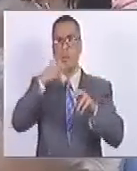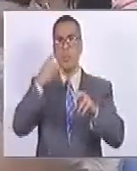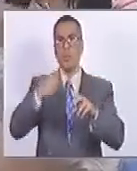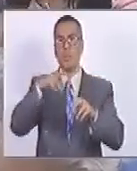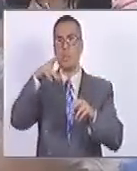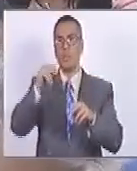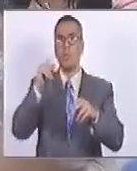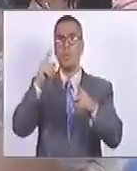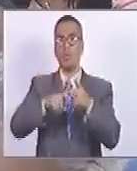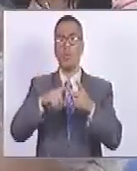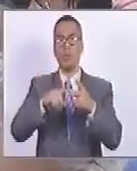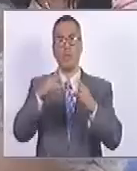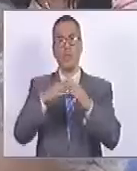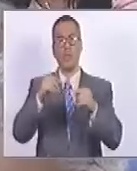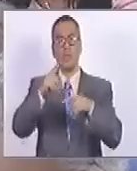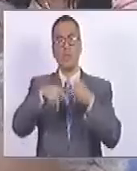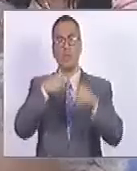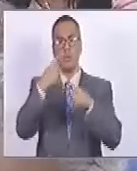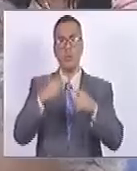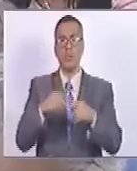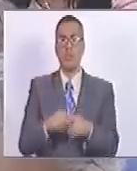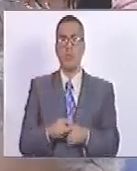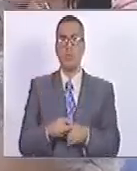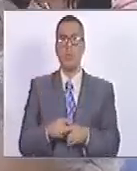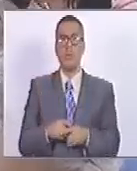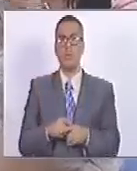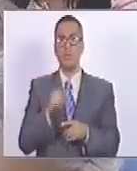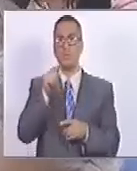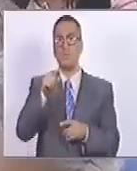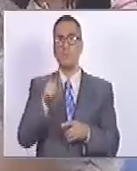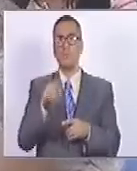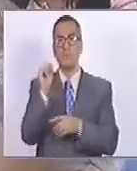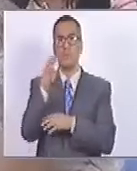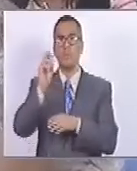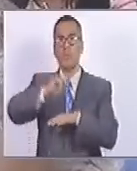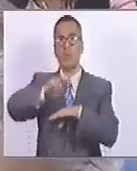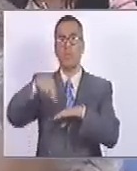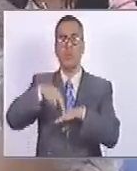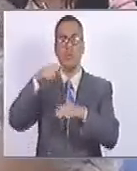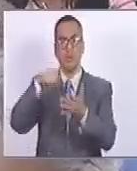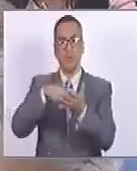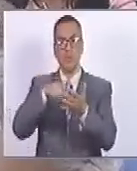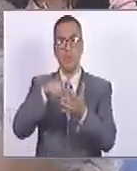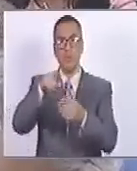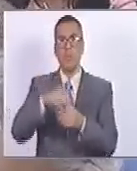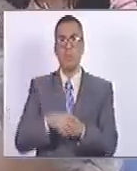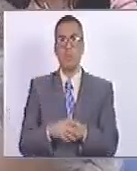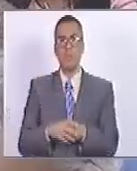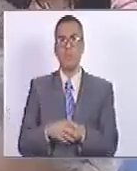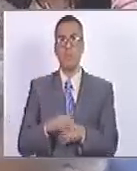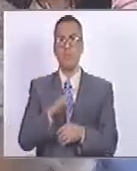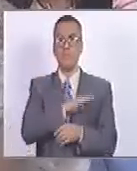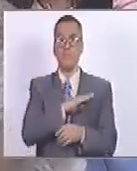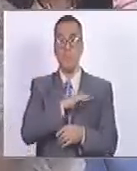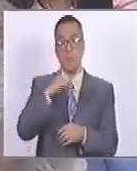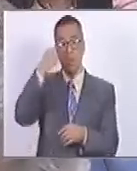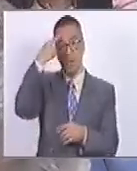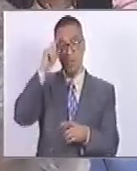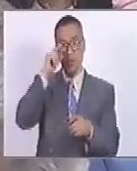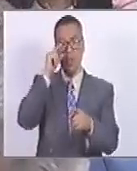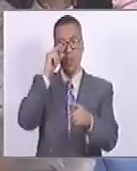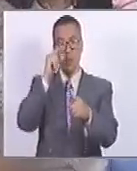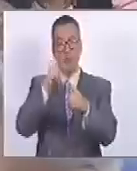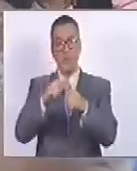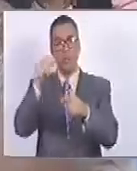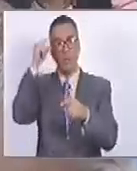son parte de la polarización, y con ellos esta asamblea tiene una deuda. Así que mi objetivo al tomar